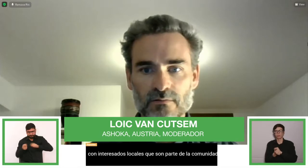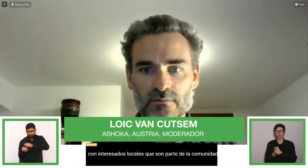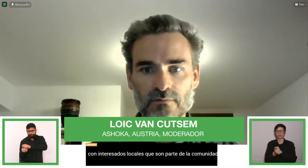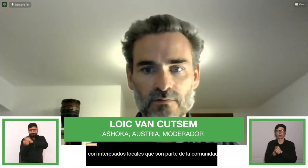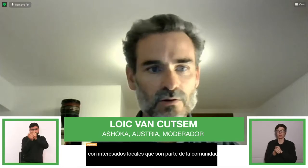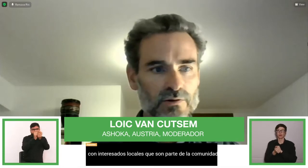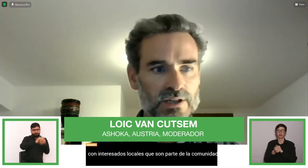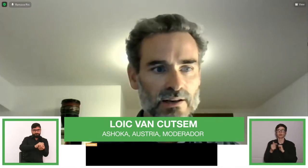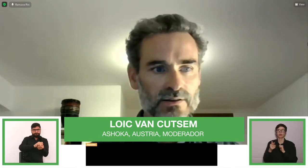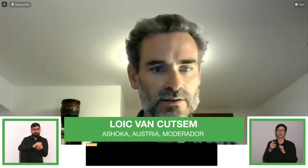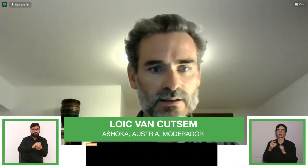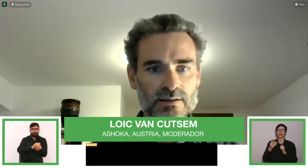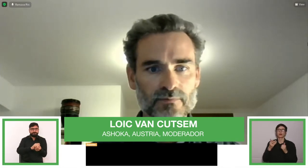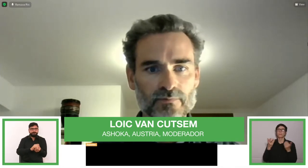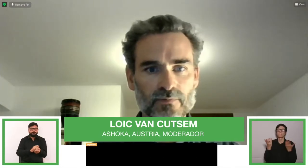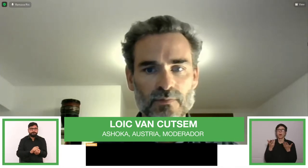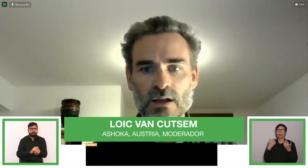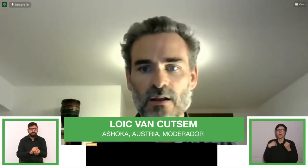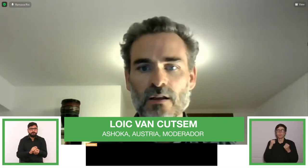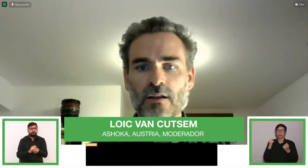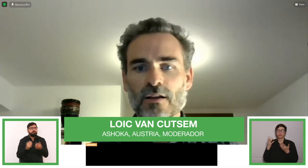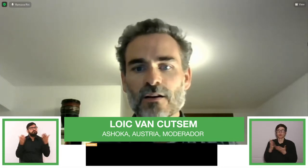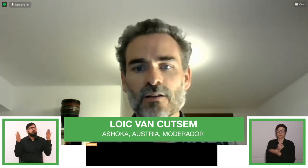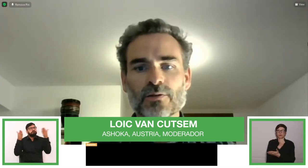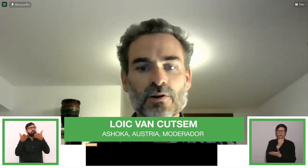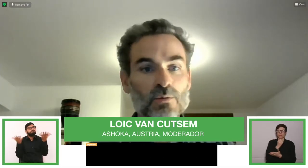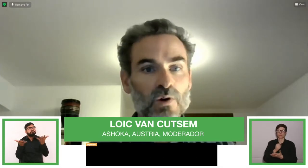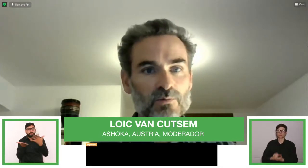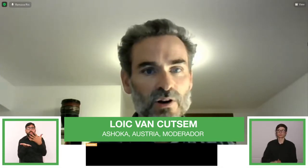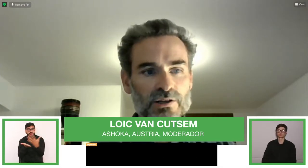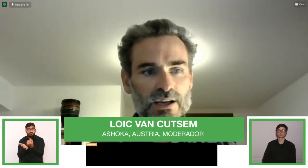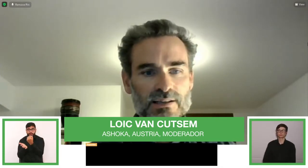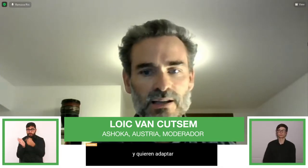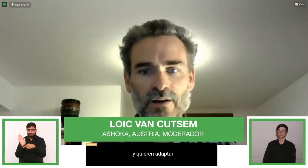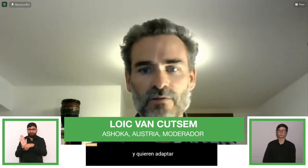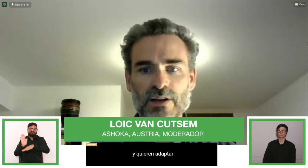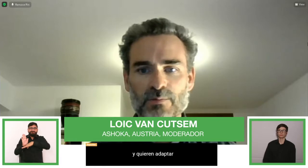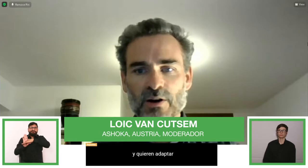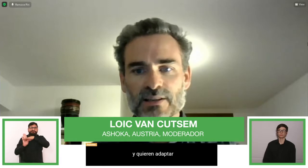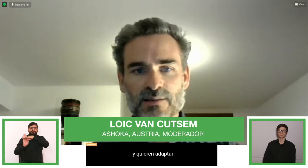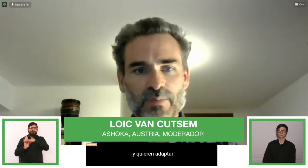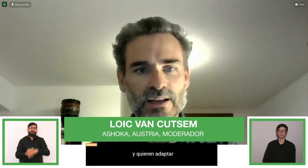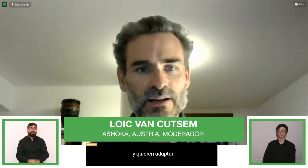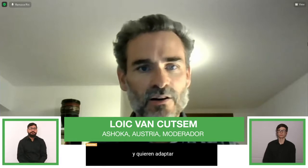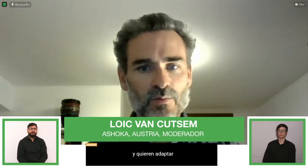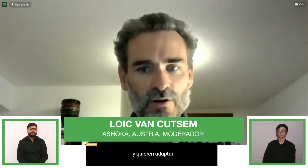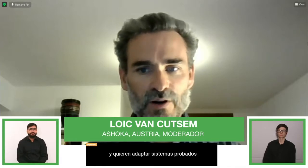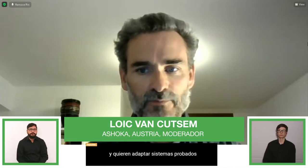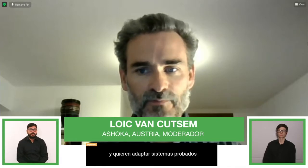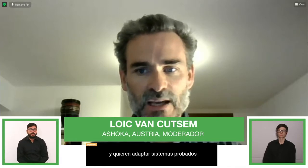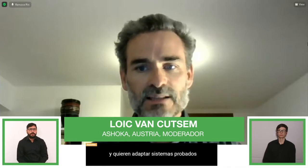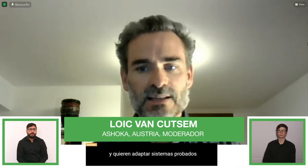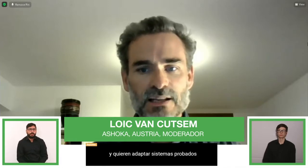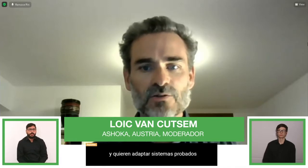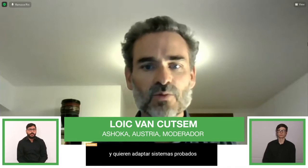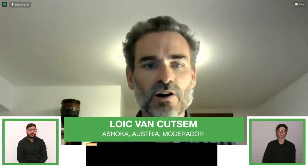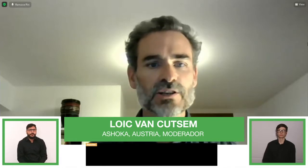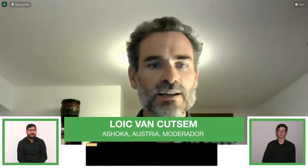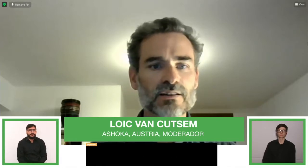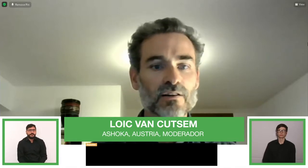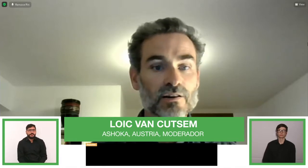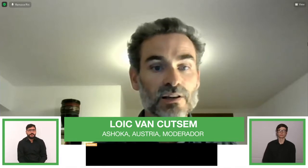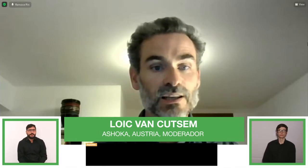probadas para resolver sus desafíos locales. 31 proyectos ya han participado en